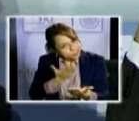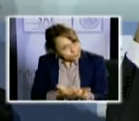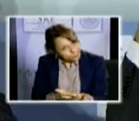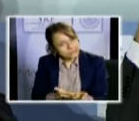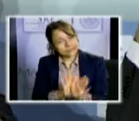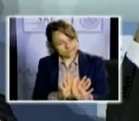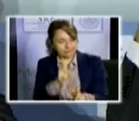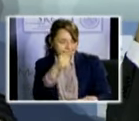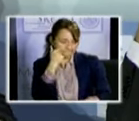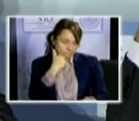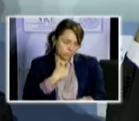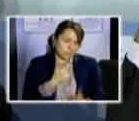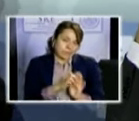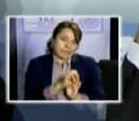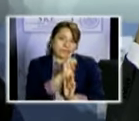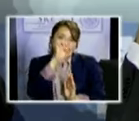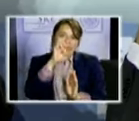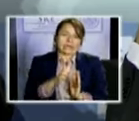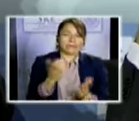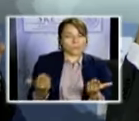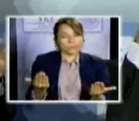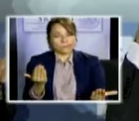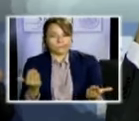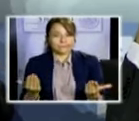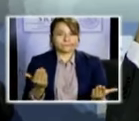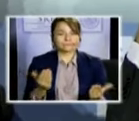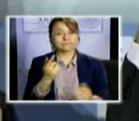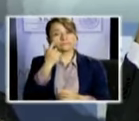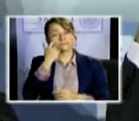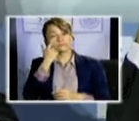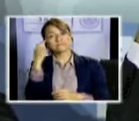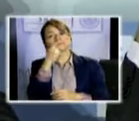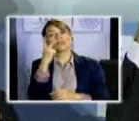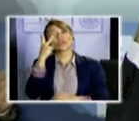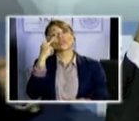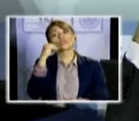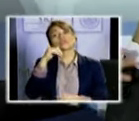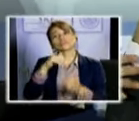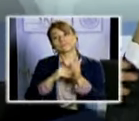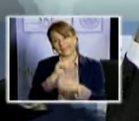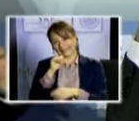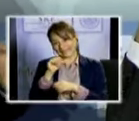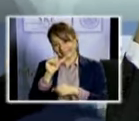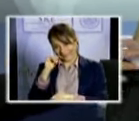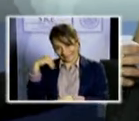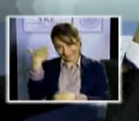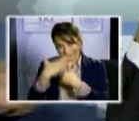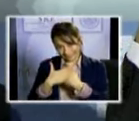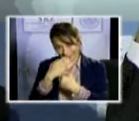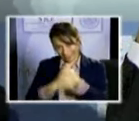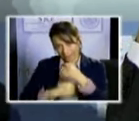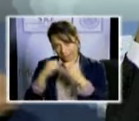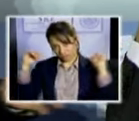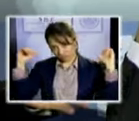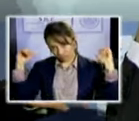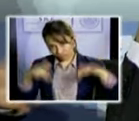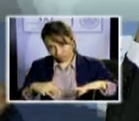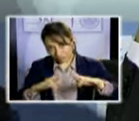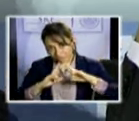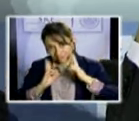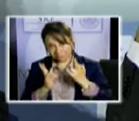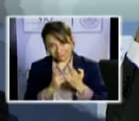yo el paralelo, si en la Asamblea Extraordinaria de 2016 pudiéramos tener una discusión como la que estamos teniendo ahorita